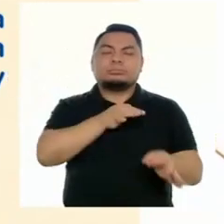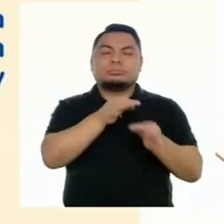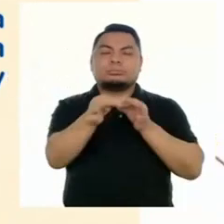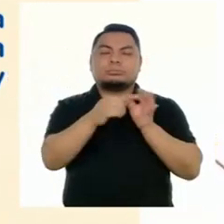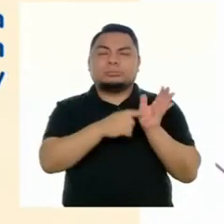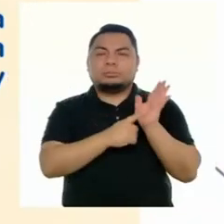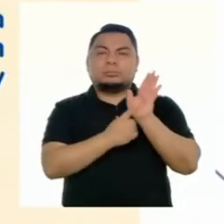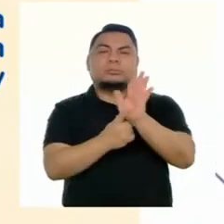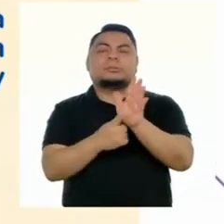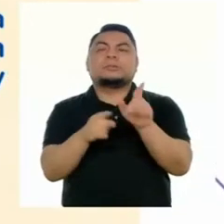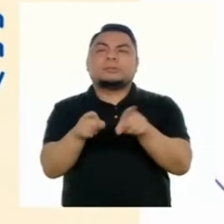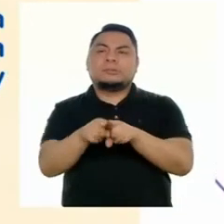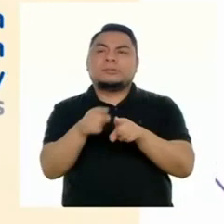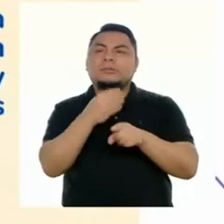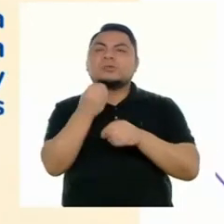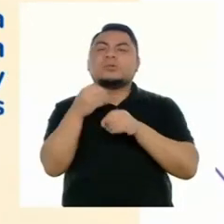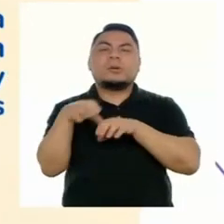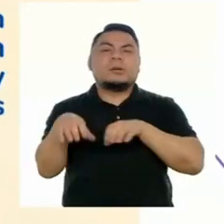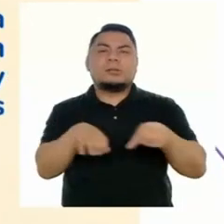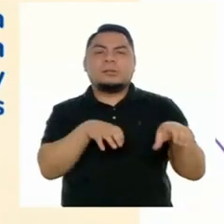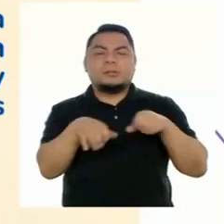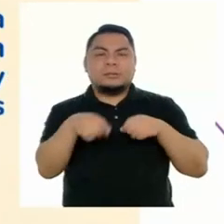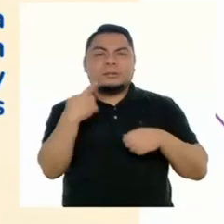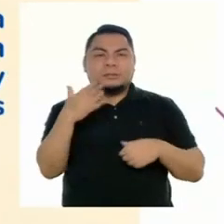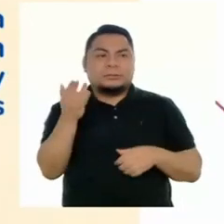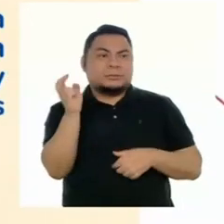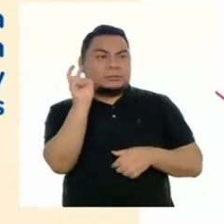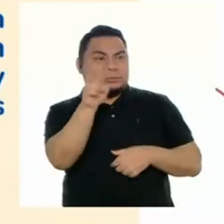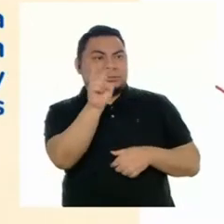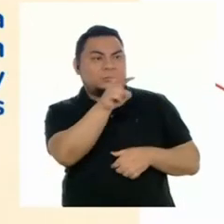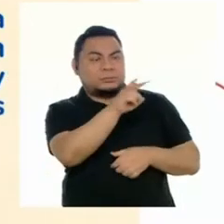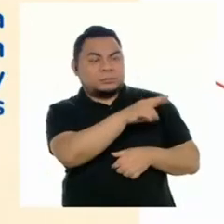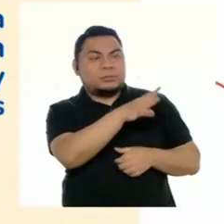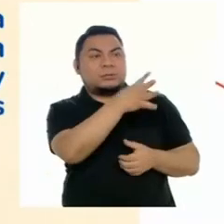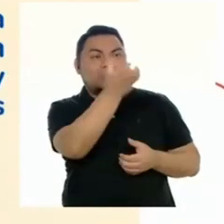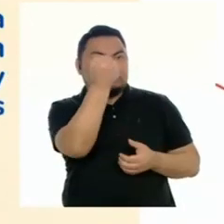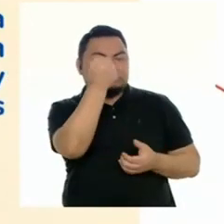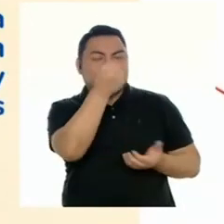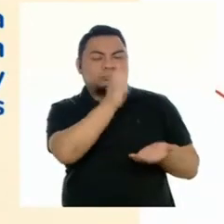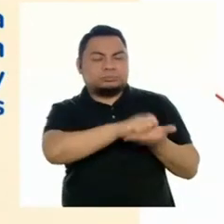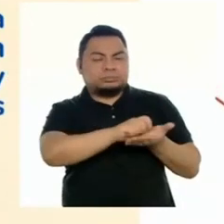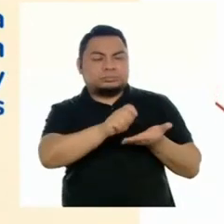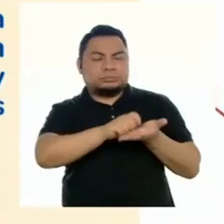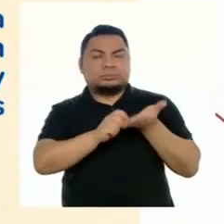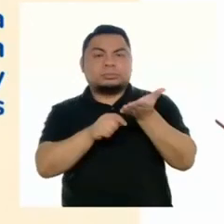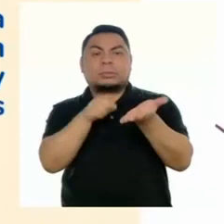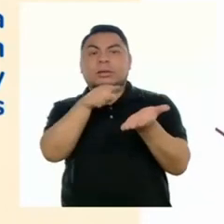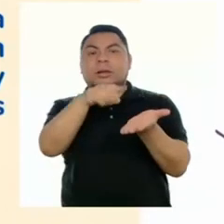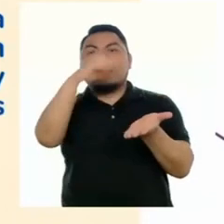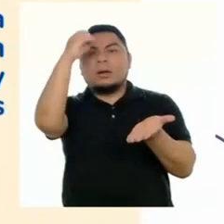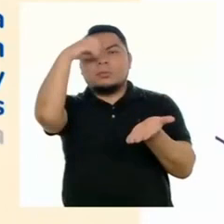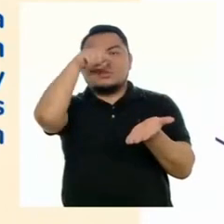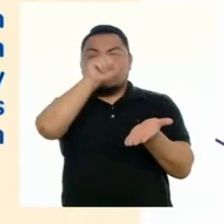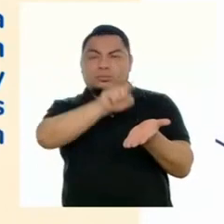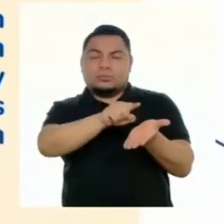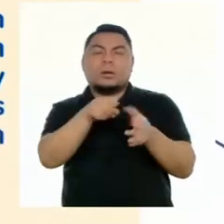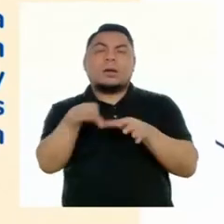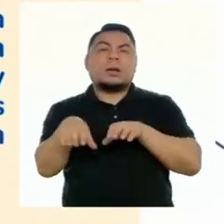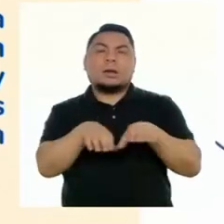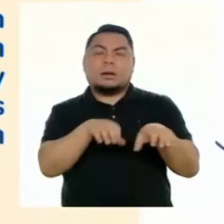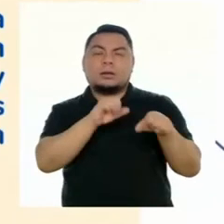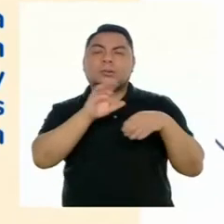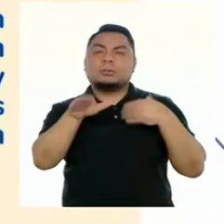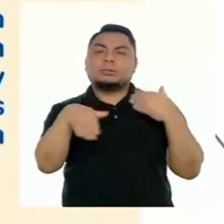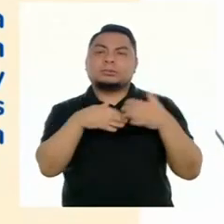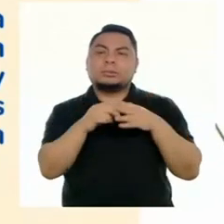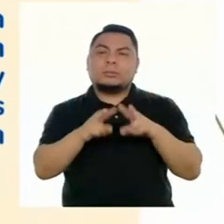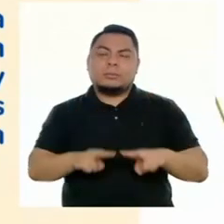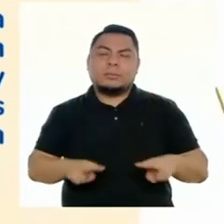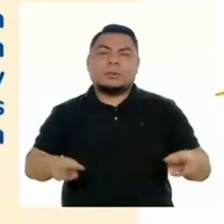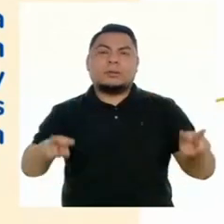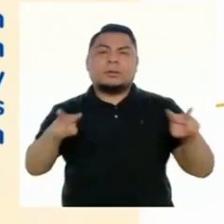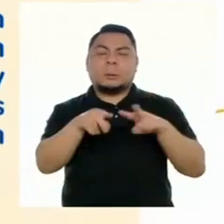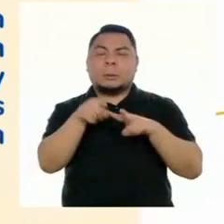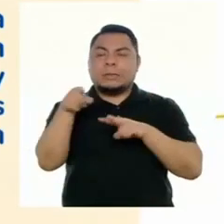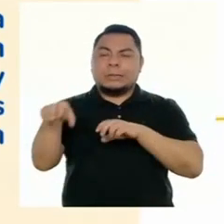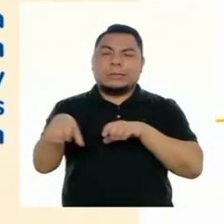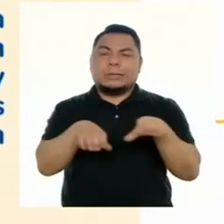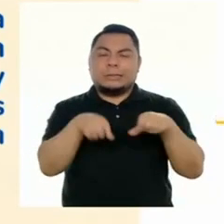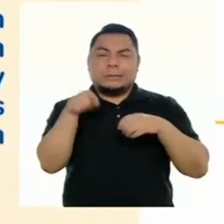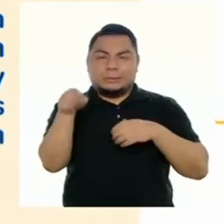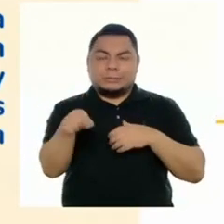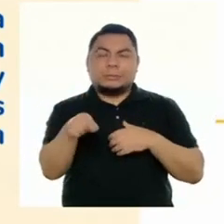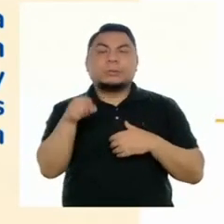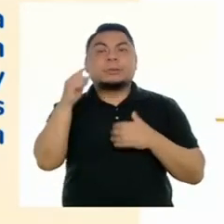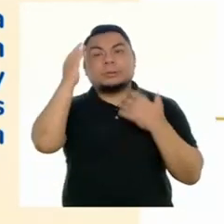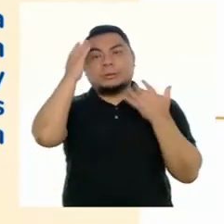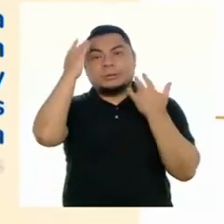la selección y el tratamiento de los hechos que cubren, y como formadores de opinión realizan una valoración de estos